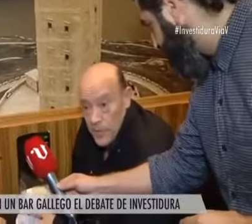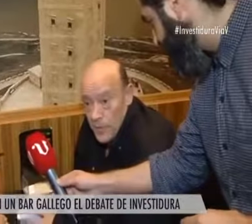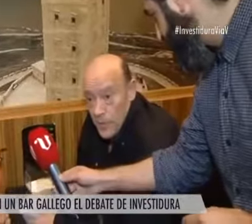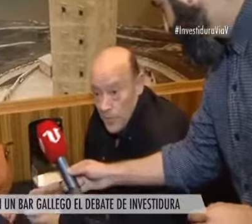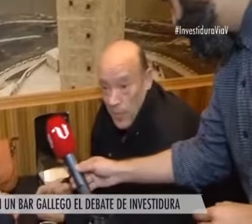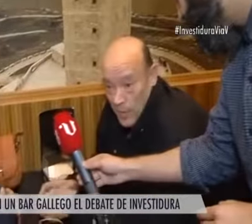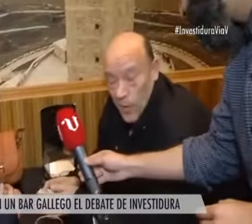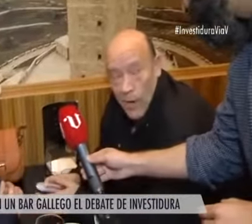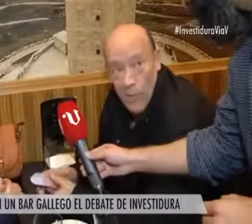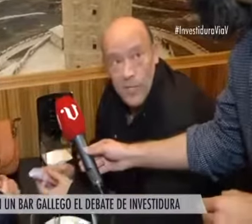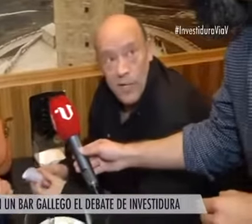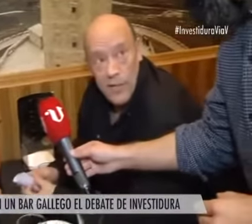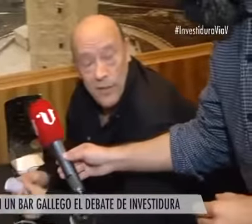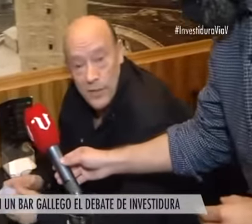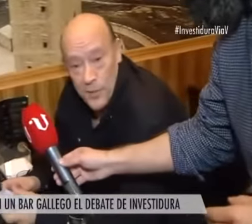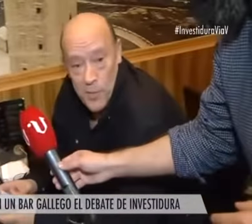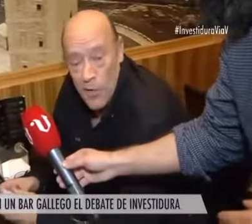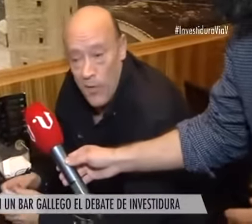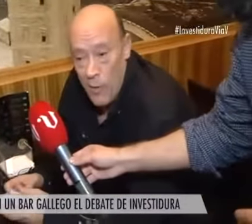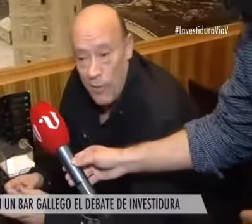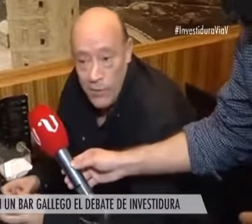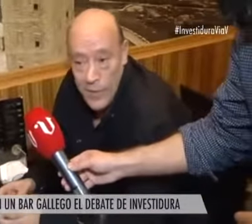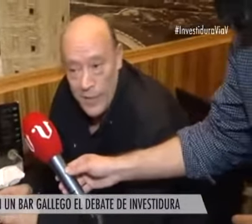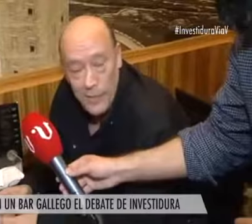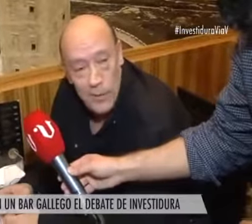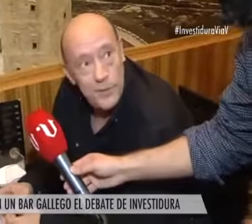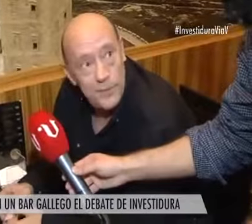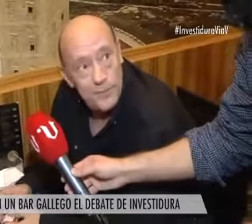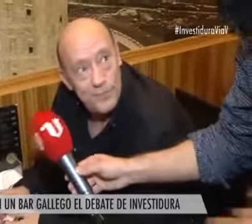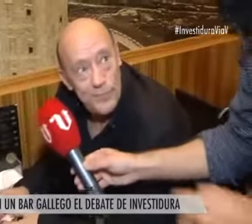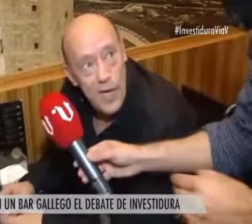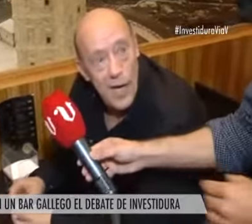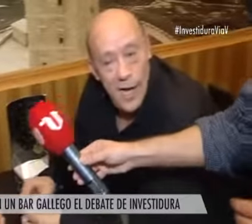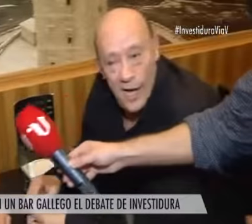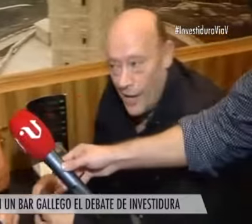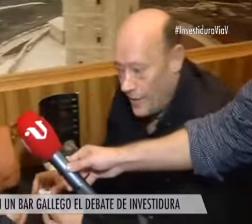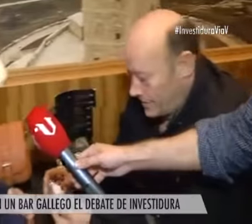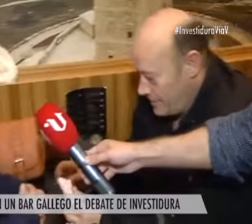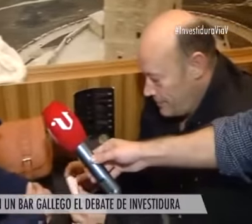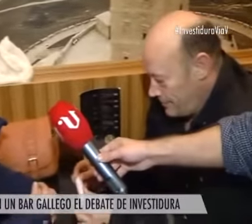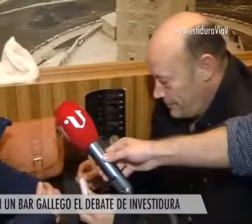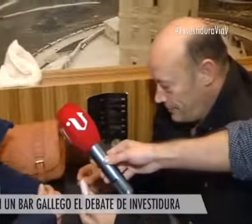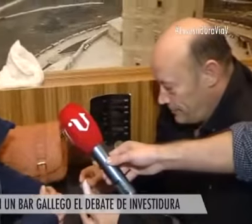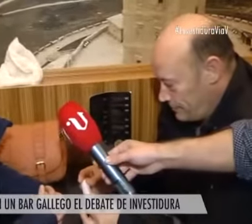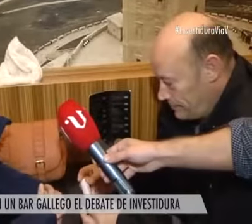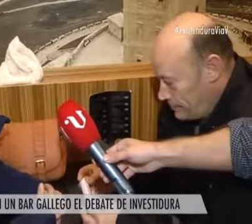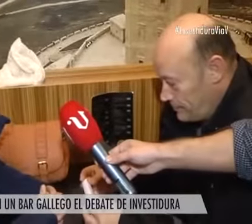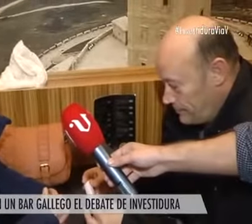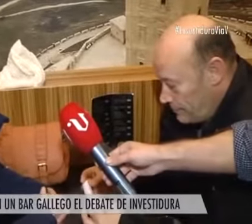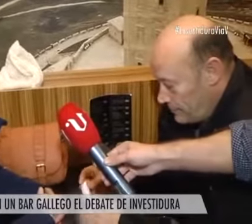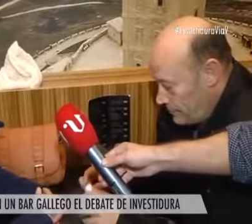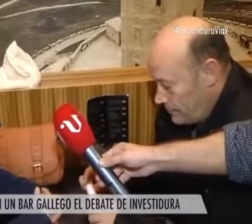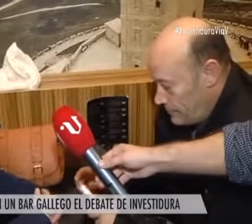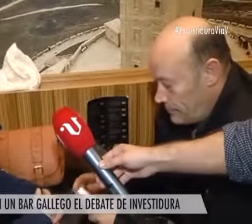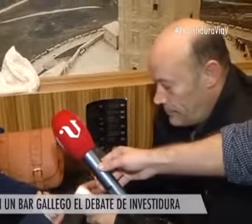verdad... Me imagino que habrá nuevas elecciones, no se ponen de acuerdo y de aquella... Pues... Nuevas elecciones para a lo mejor el resultado ser el mismo, es que lo